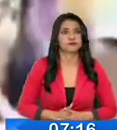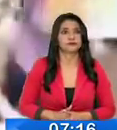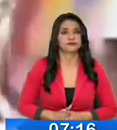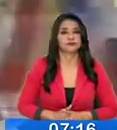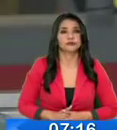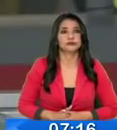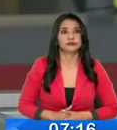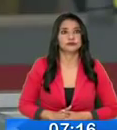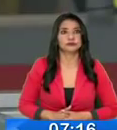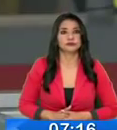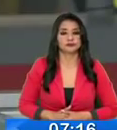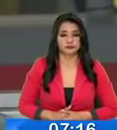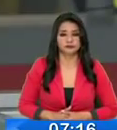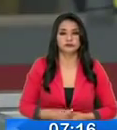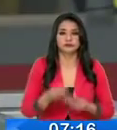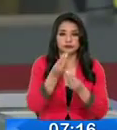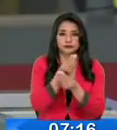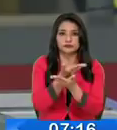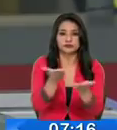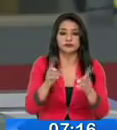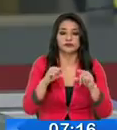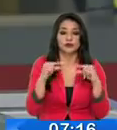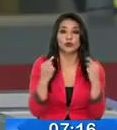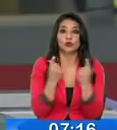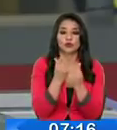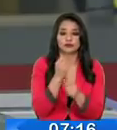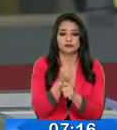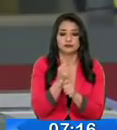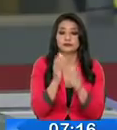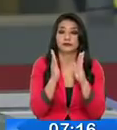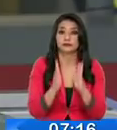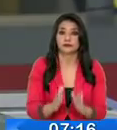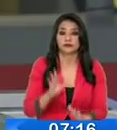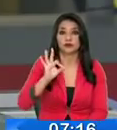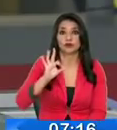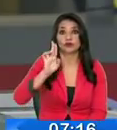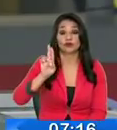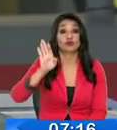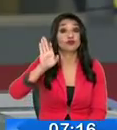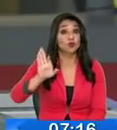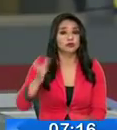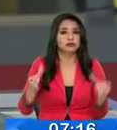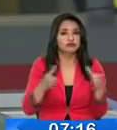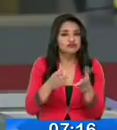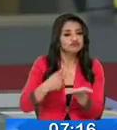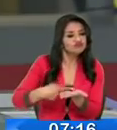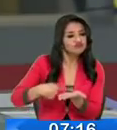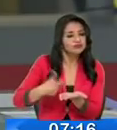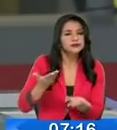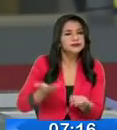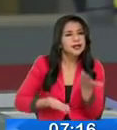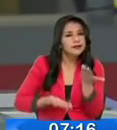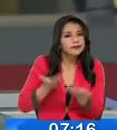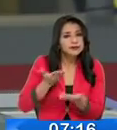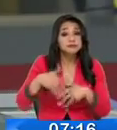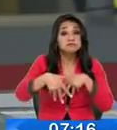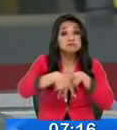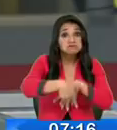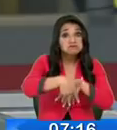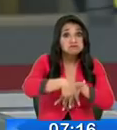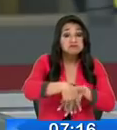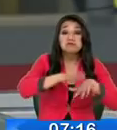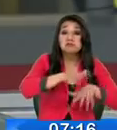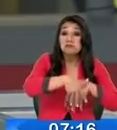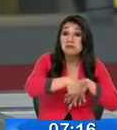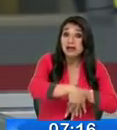Casamen. Este puede contarles que el Frente Unitario de Trabajadores estará analizando la posibilidad de suspender la marcha